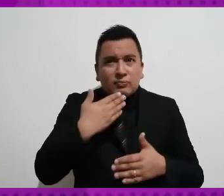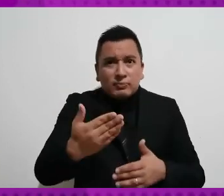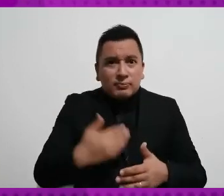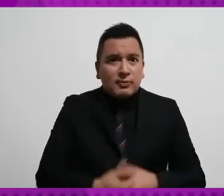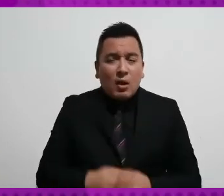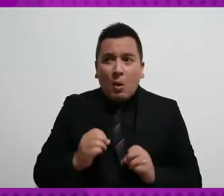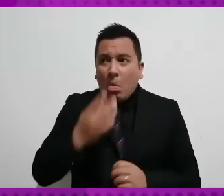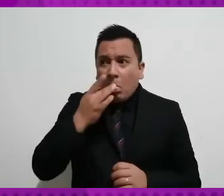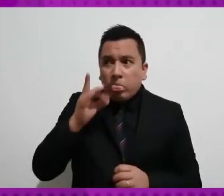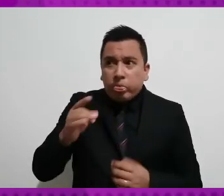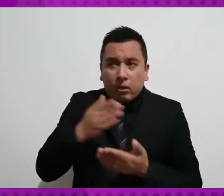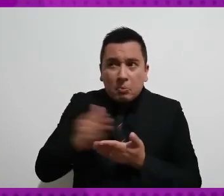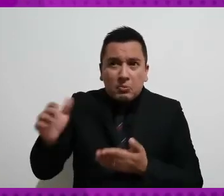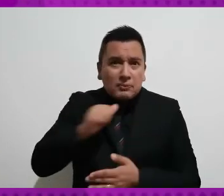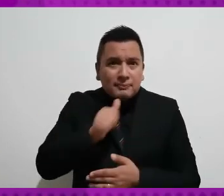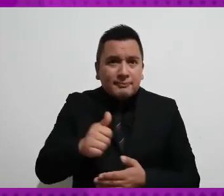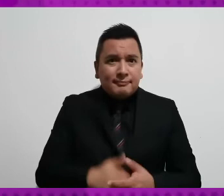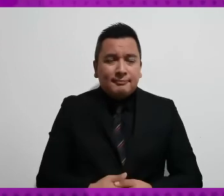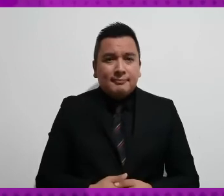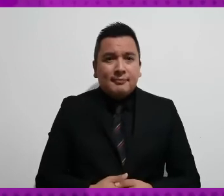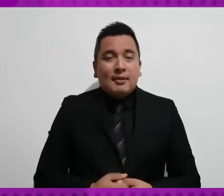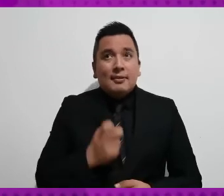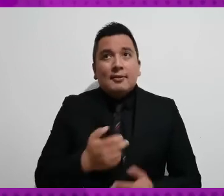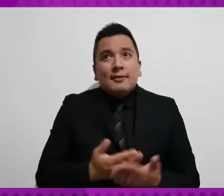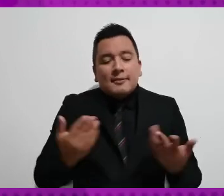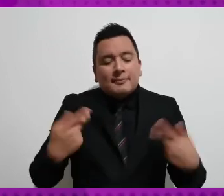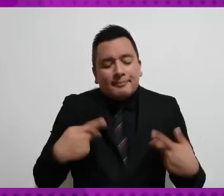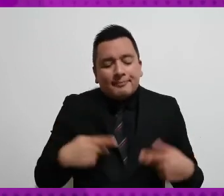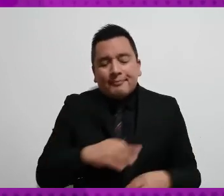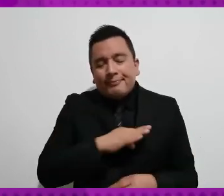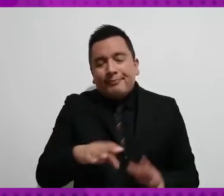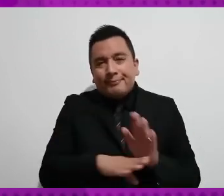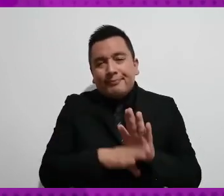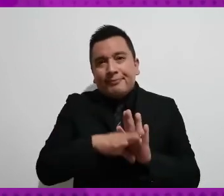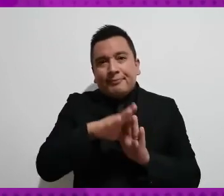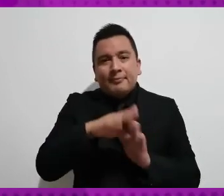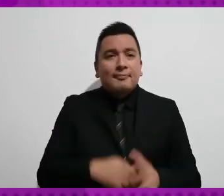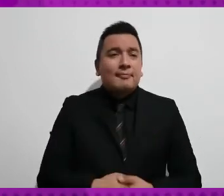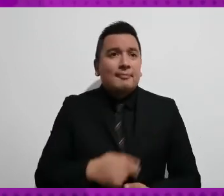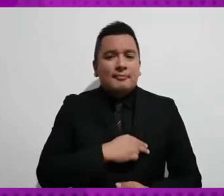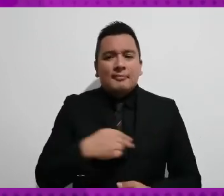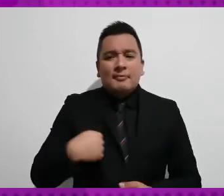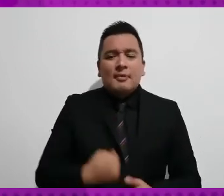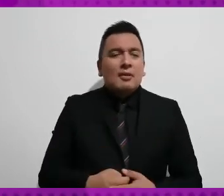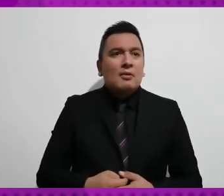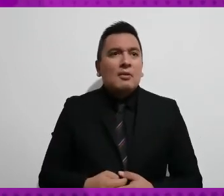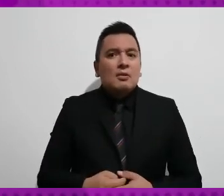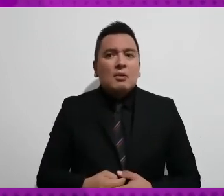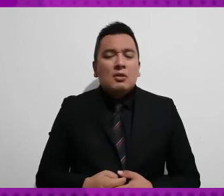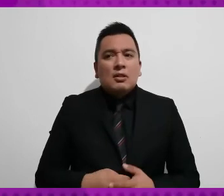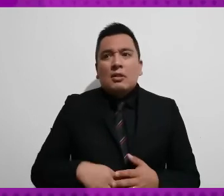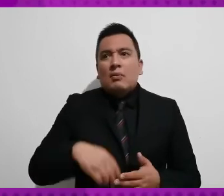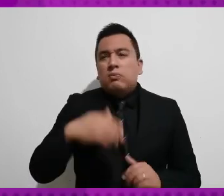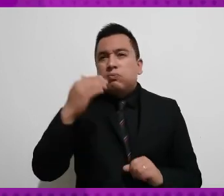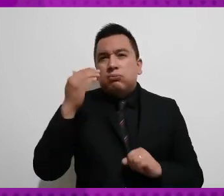sin discriminación a su derecho al voto, nuestra sociedad va a progresar, vamos a erradicar, a